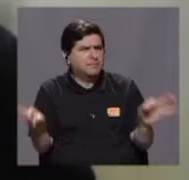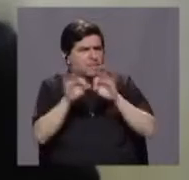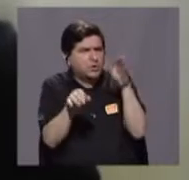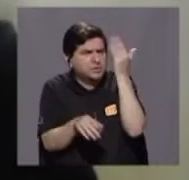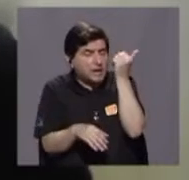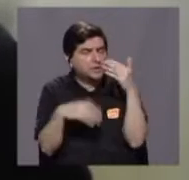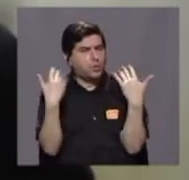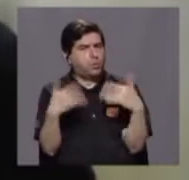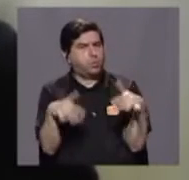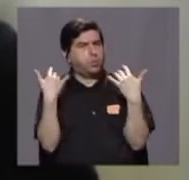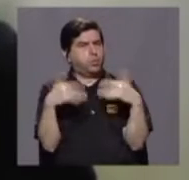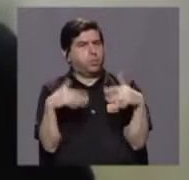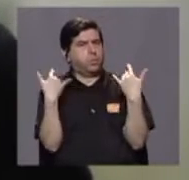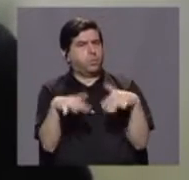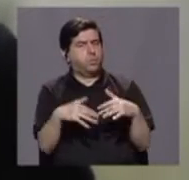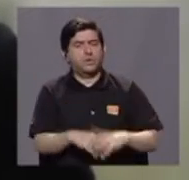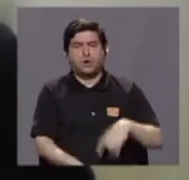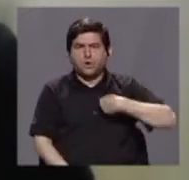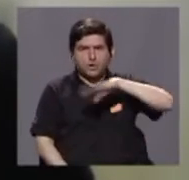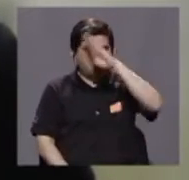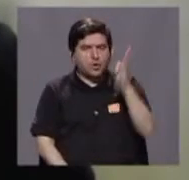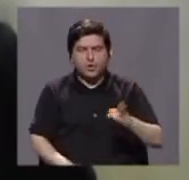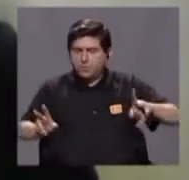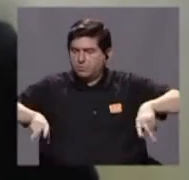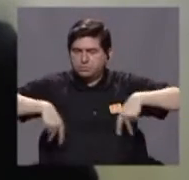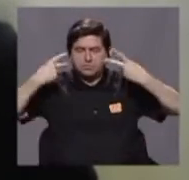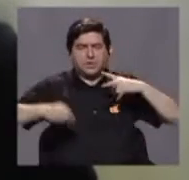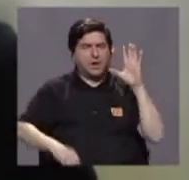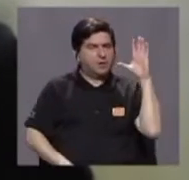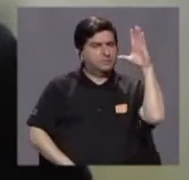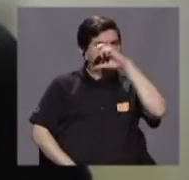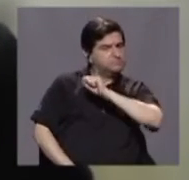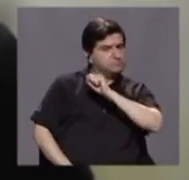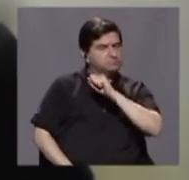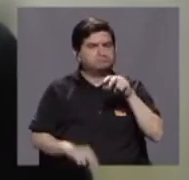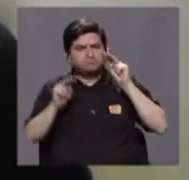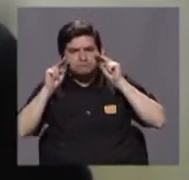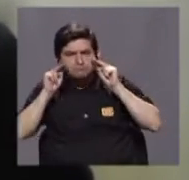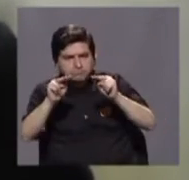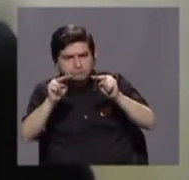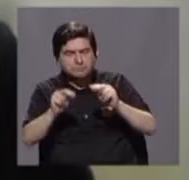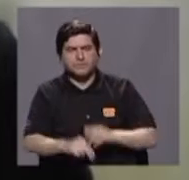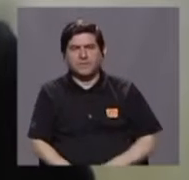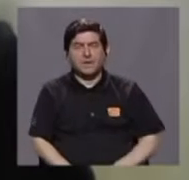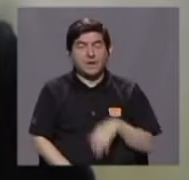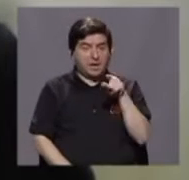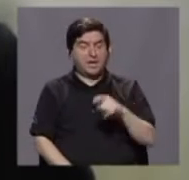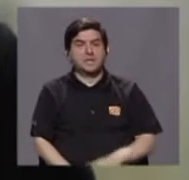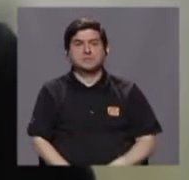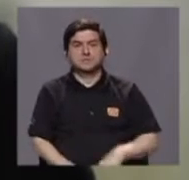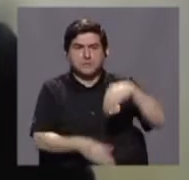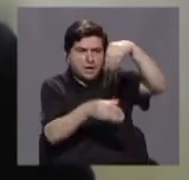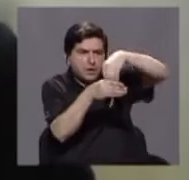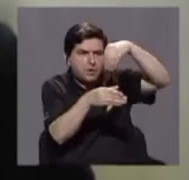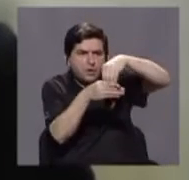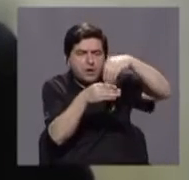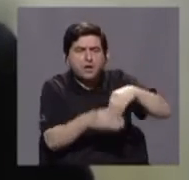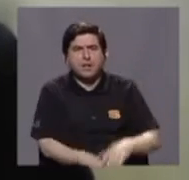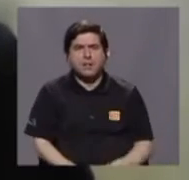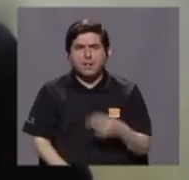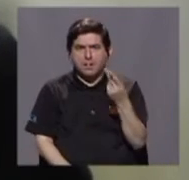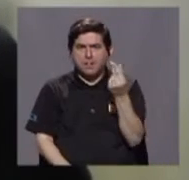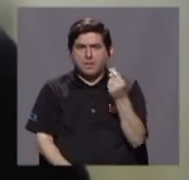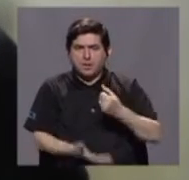es enorme, es enorme. Yo nunca en mi vida he visto ni veré una inyección de recursos de